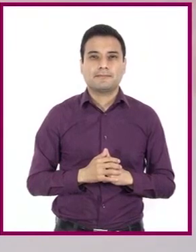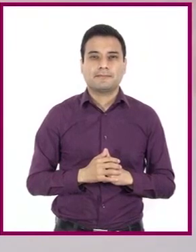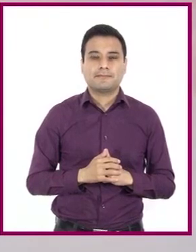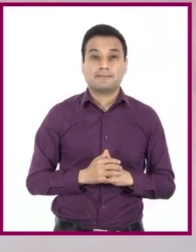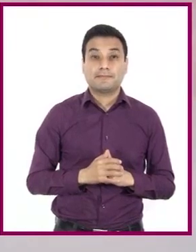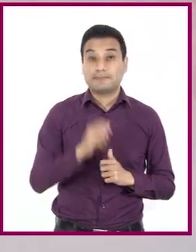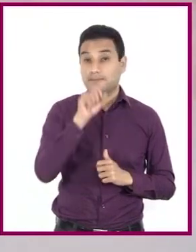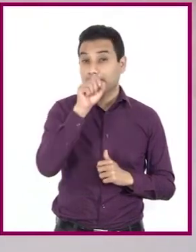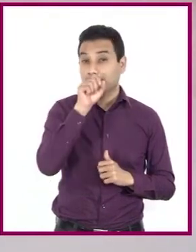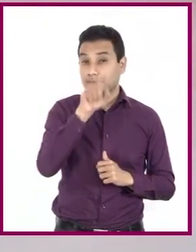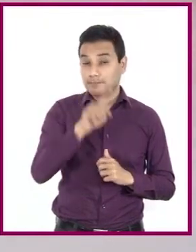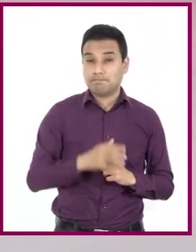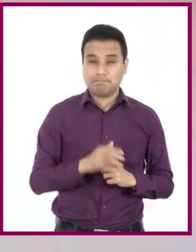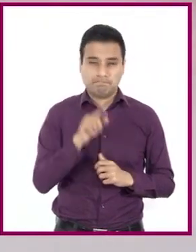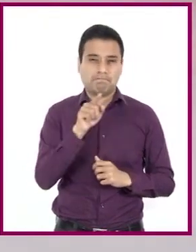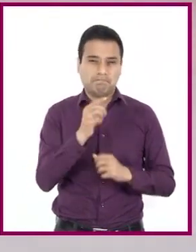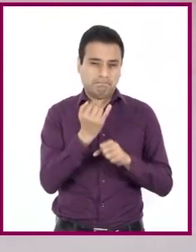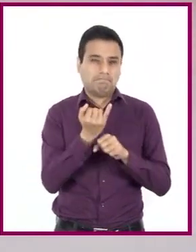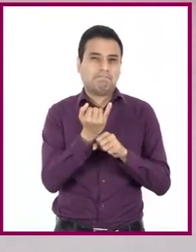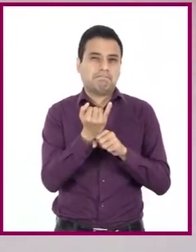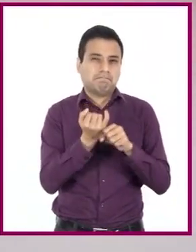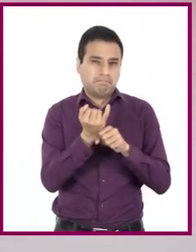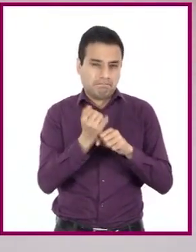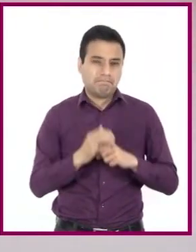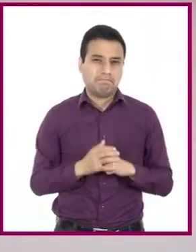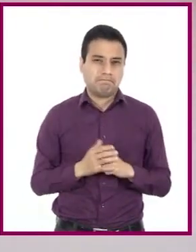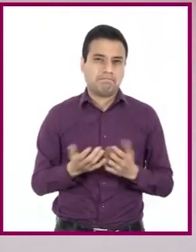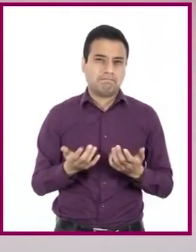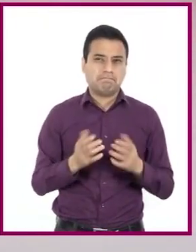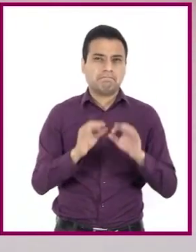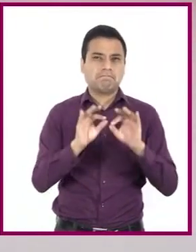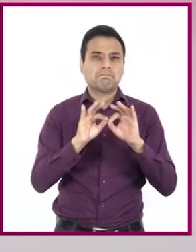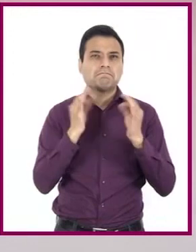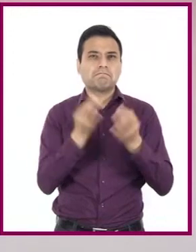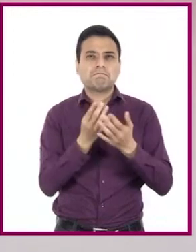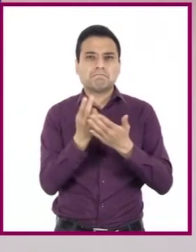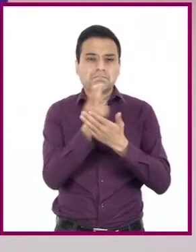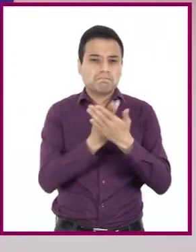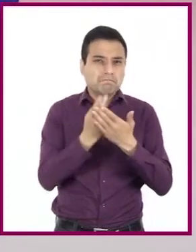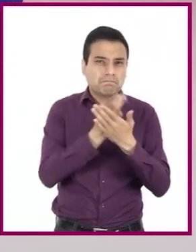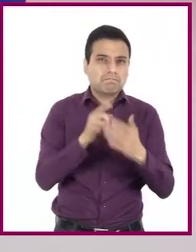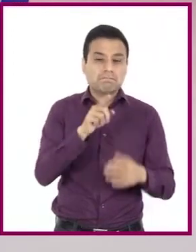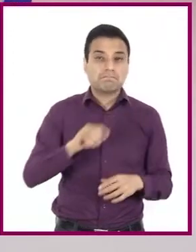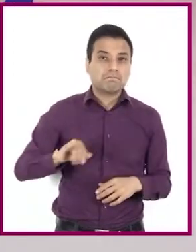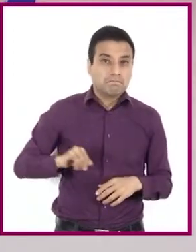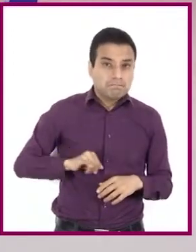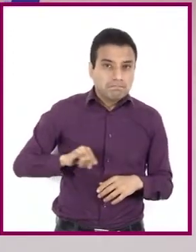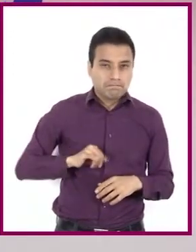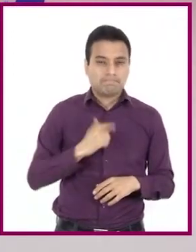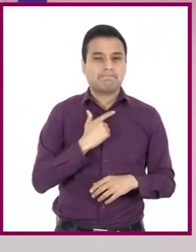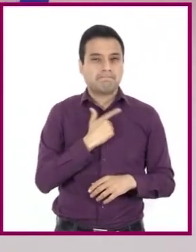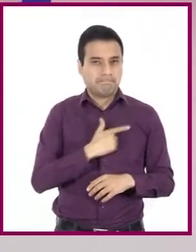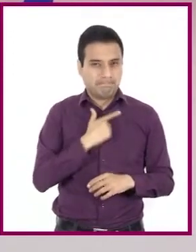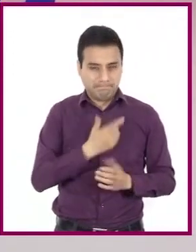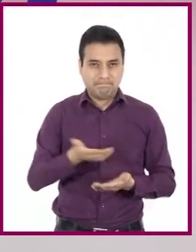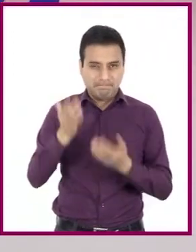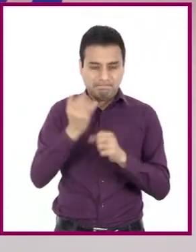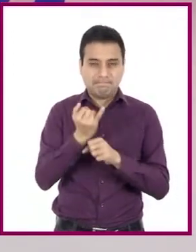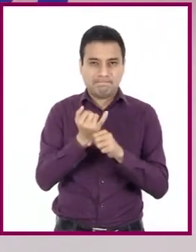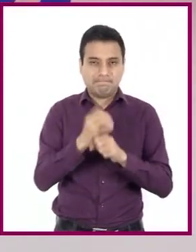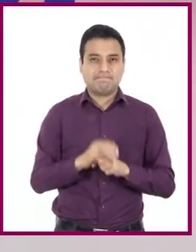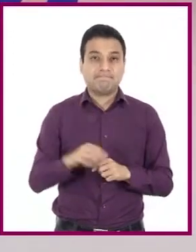También podrían investigar y revisar algunas formas gráficas que sean de su interés. Gracias por compartir